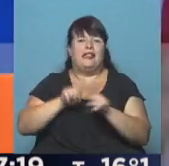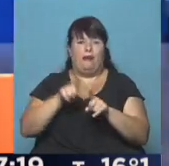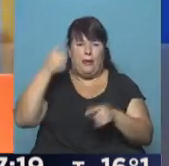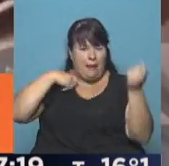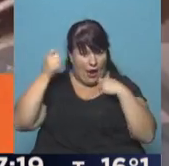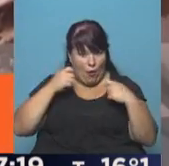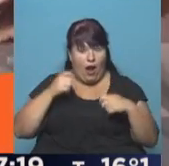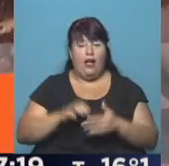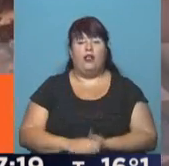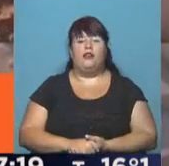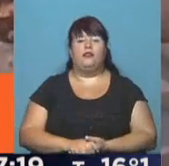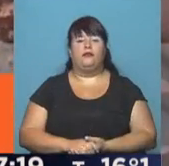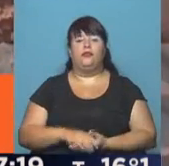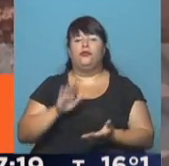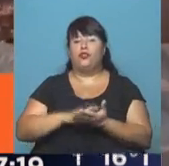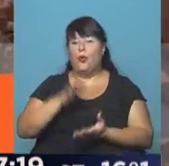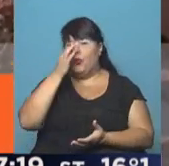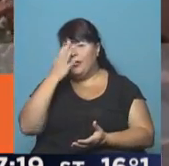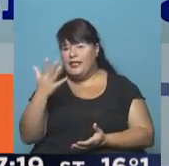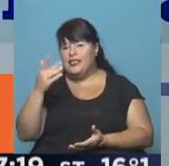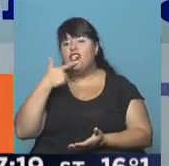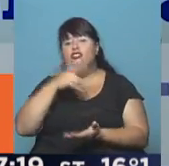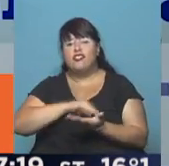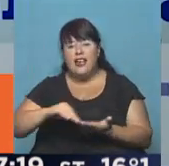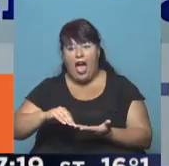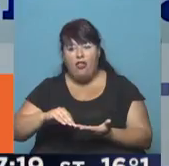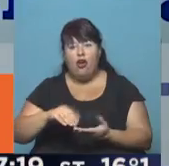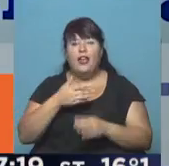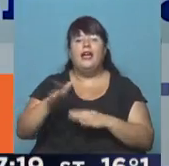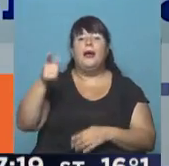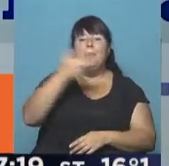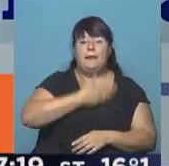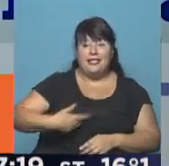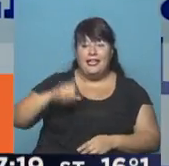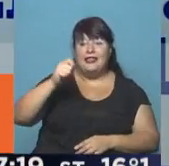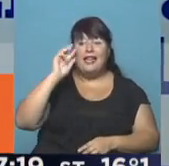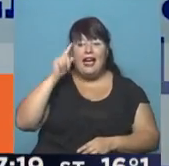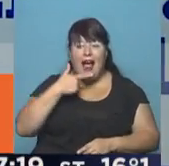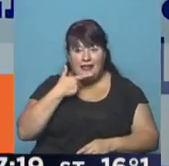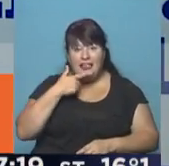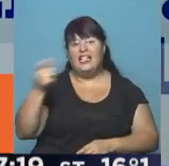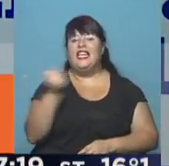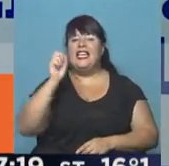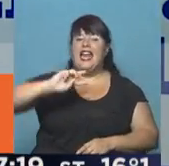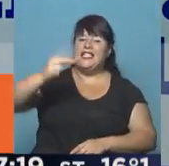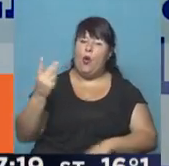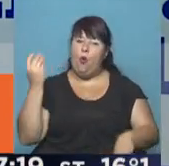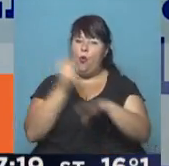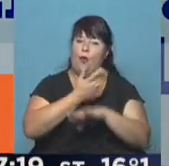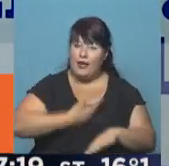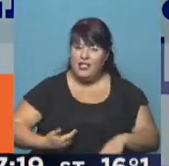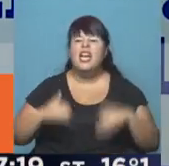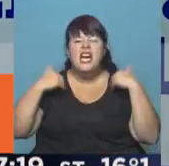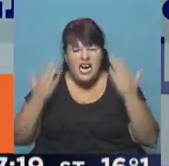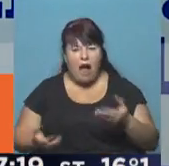A partir de 25 senadores, a partir del presidente Cartes, que en su afán de reelección es